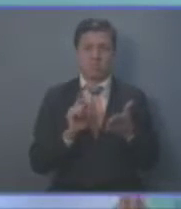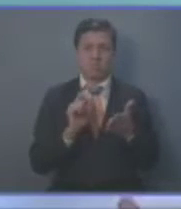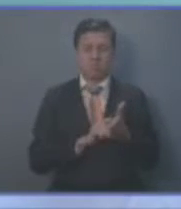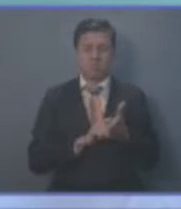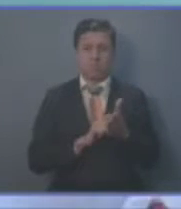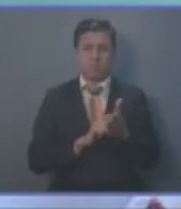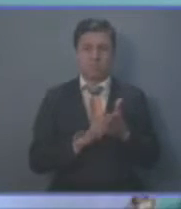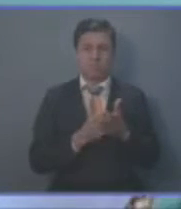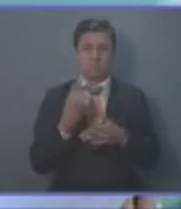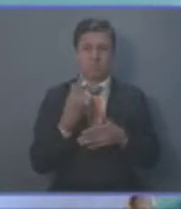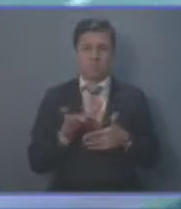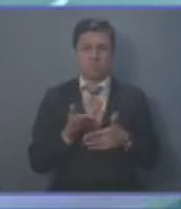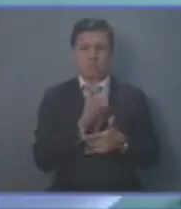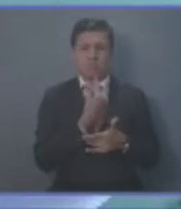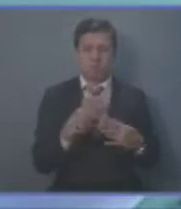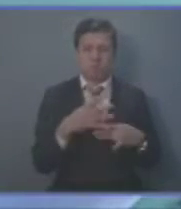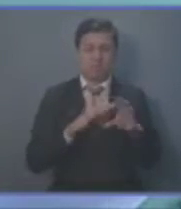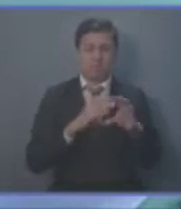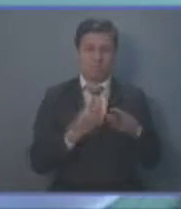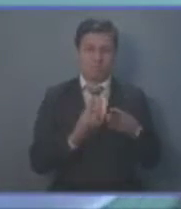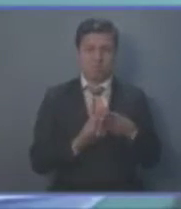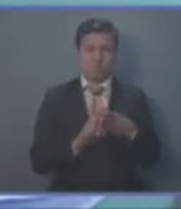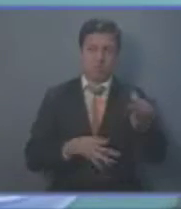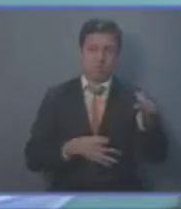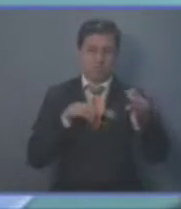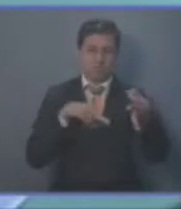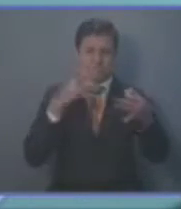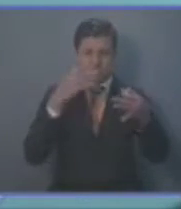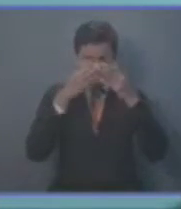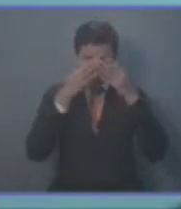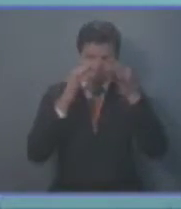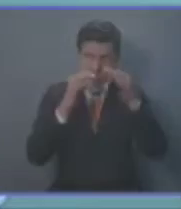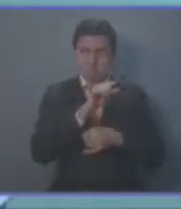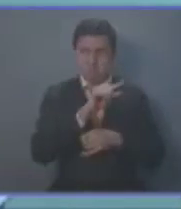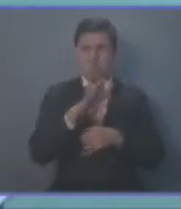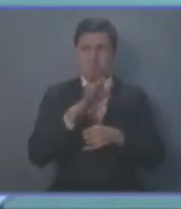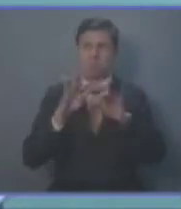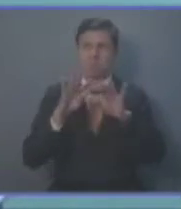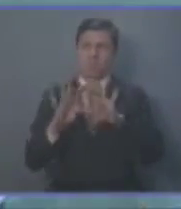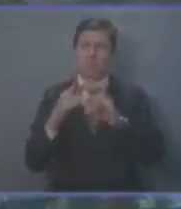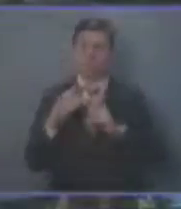firma de la mayoría de los miembros de la comisión. Leído el dictamen número 149.